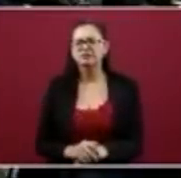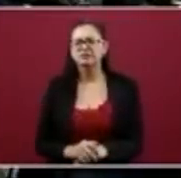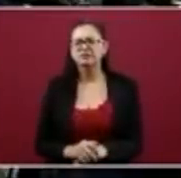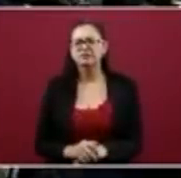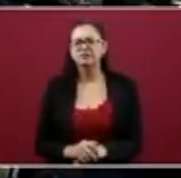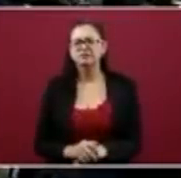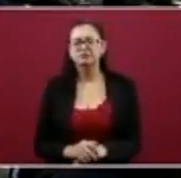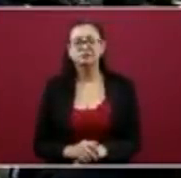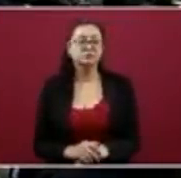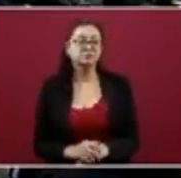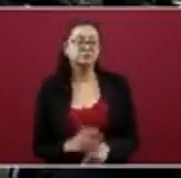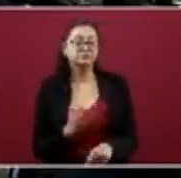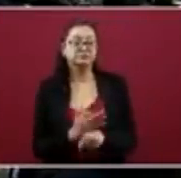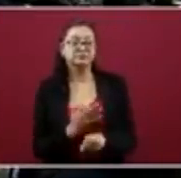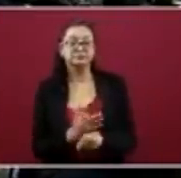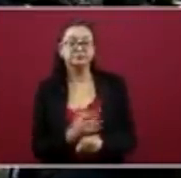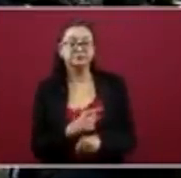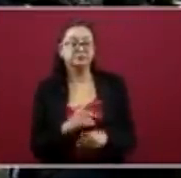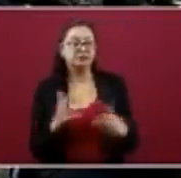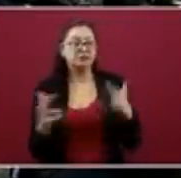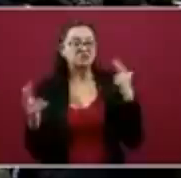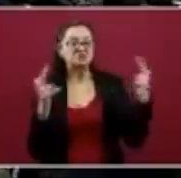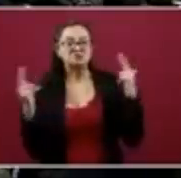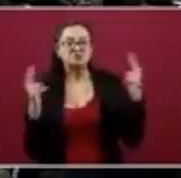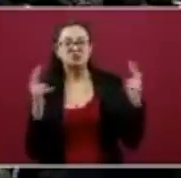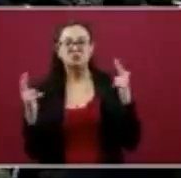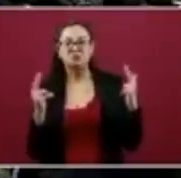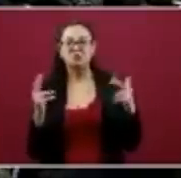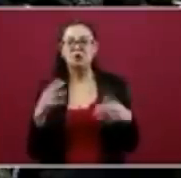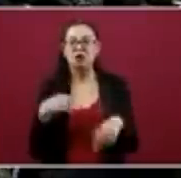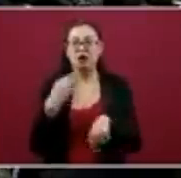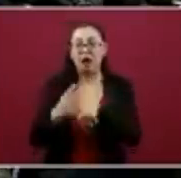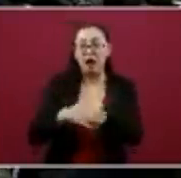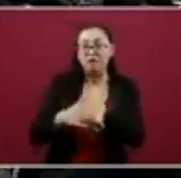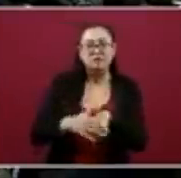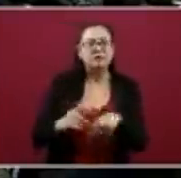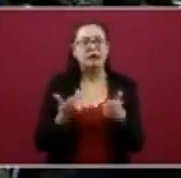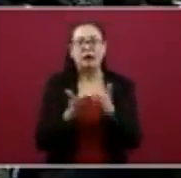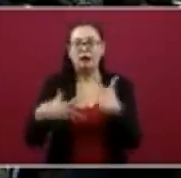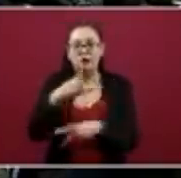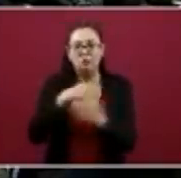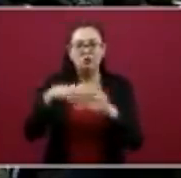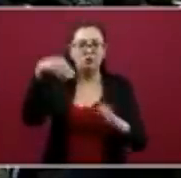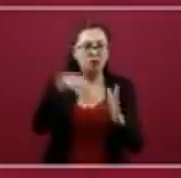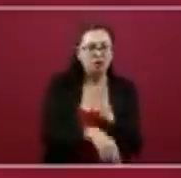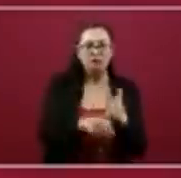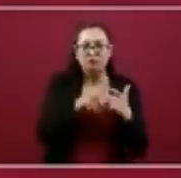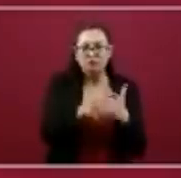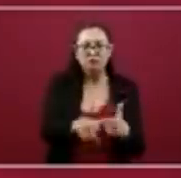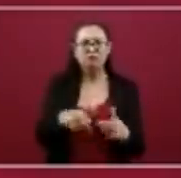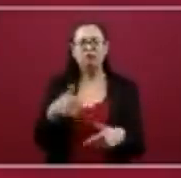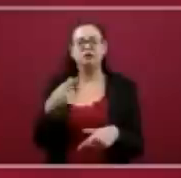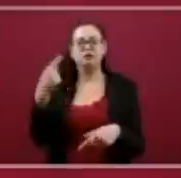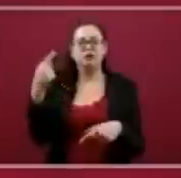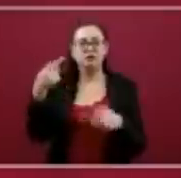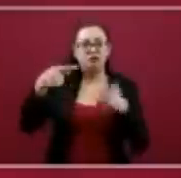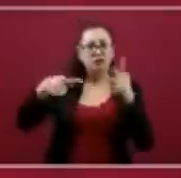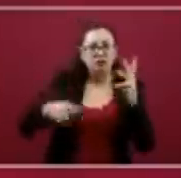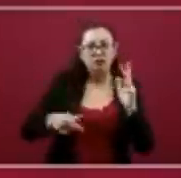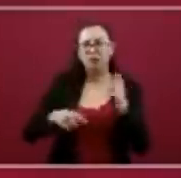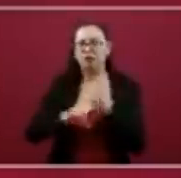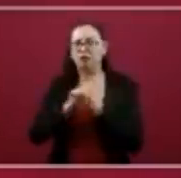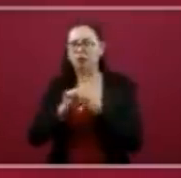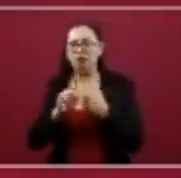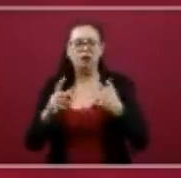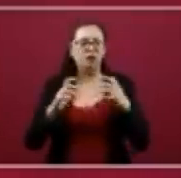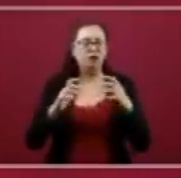El ruido. ¿Estas advertencias de que no va a crecer la economía? Sí, pero les vamos